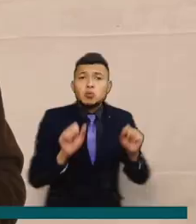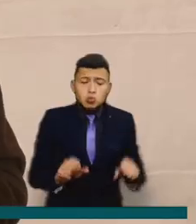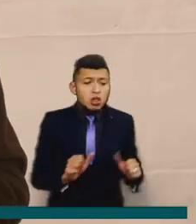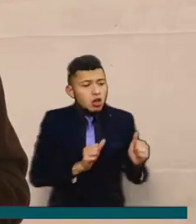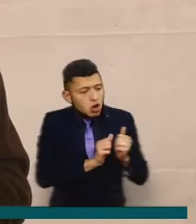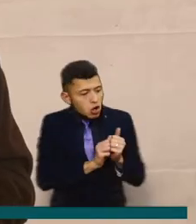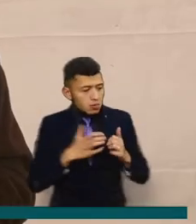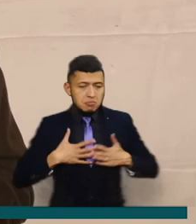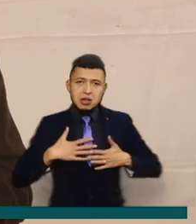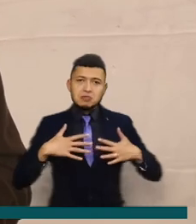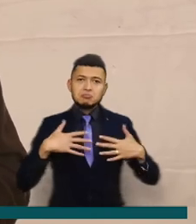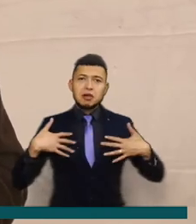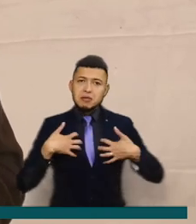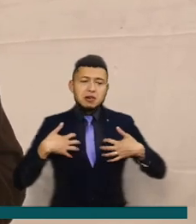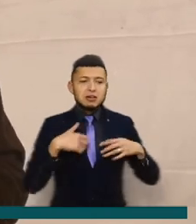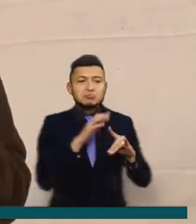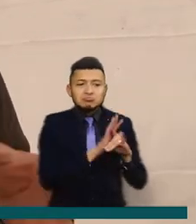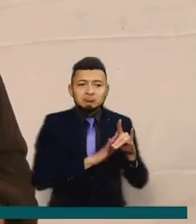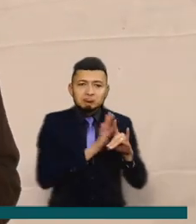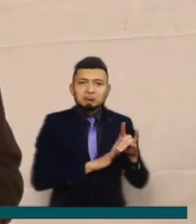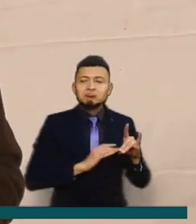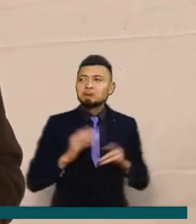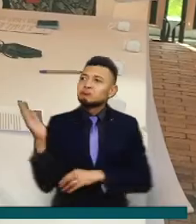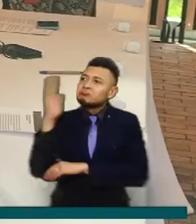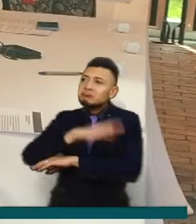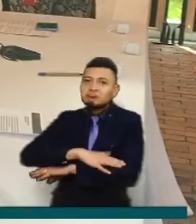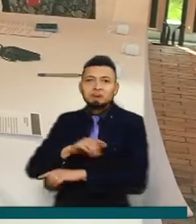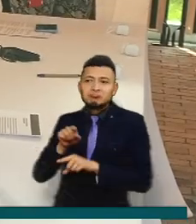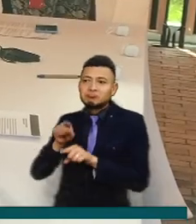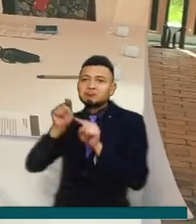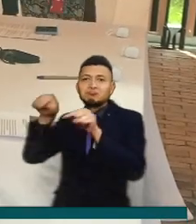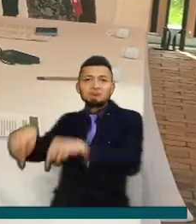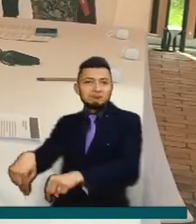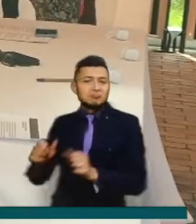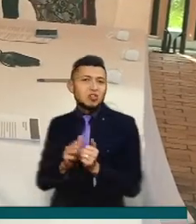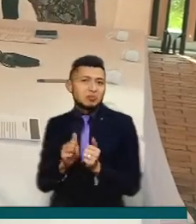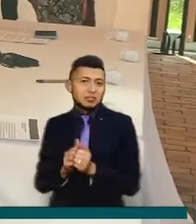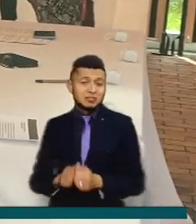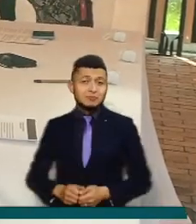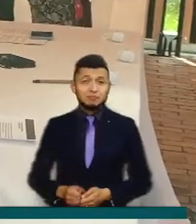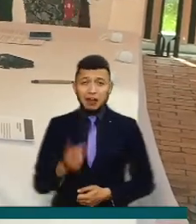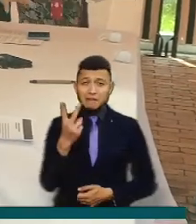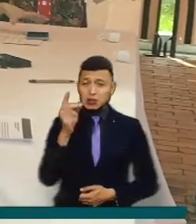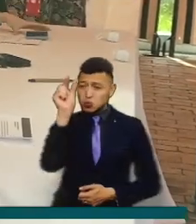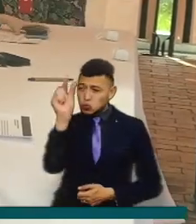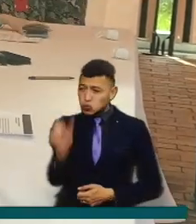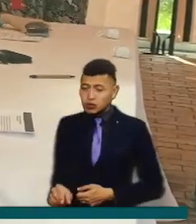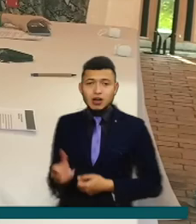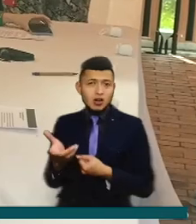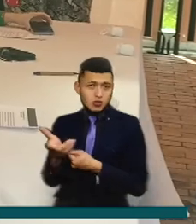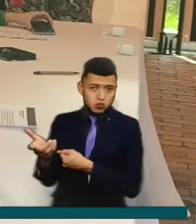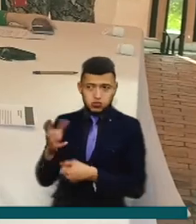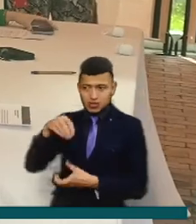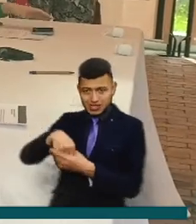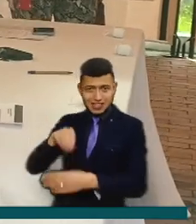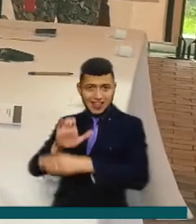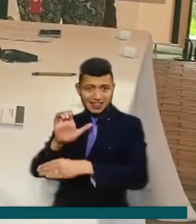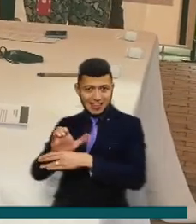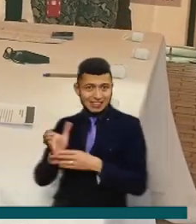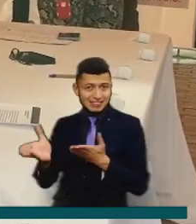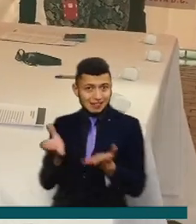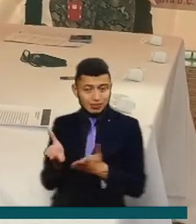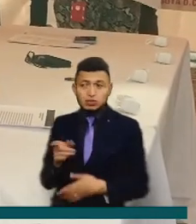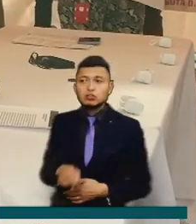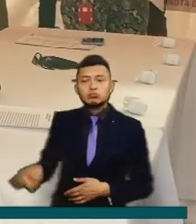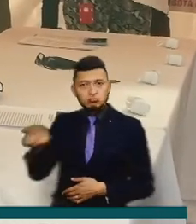sus animales para que disfruten del día en su compañía. Los viernes es el día elegido para que los bomberos y servidores de la entidad